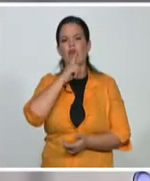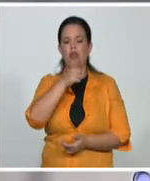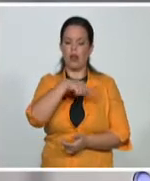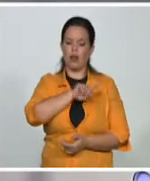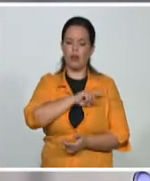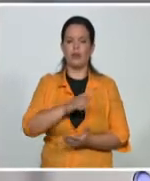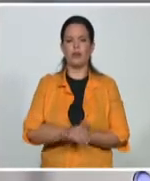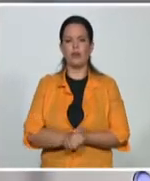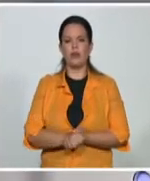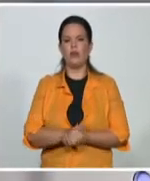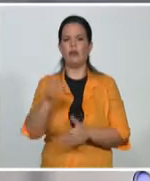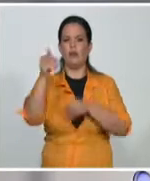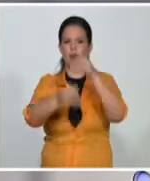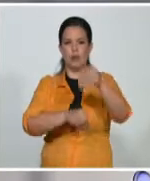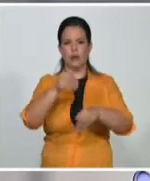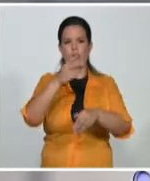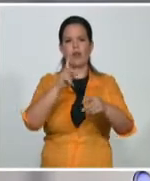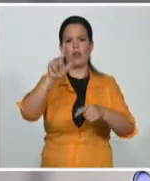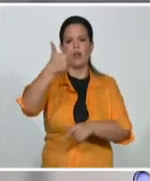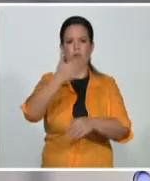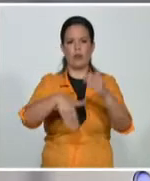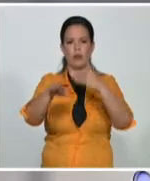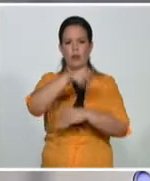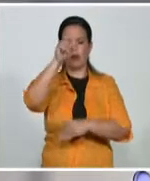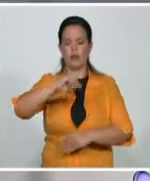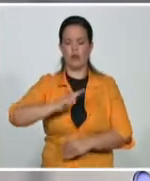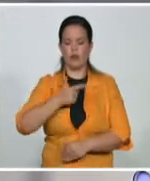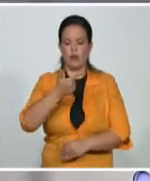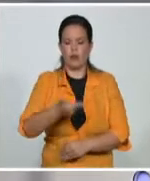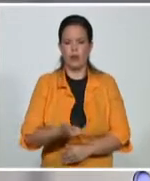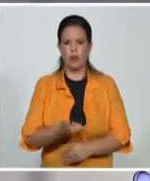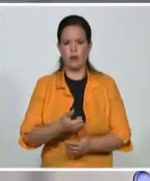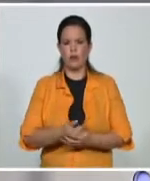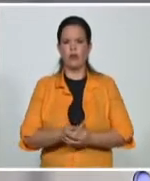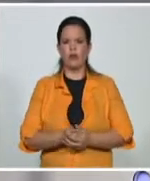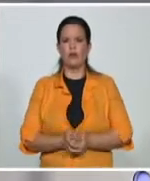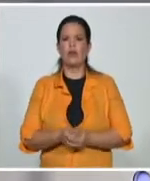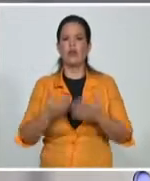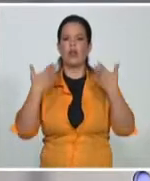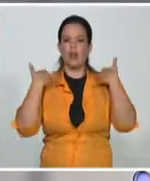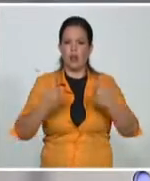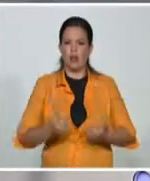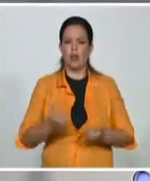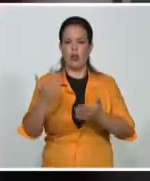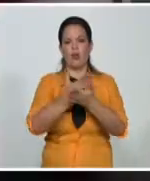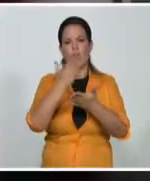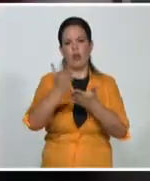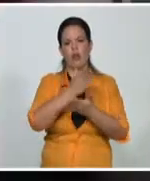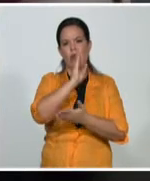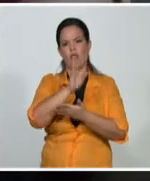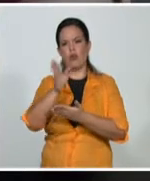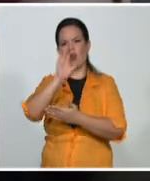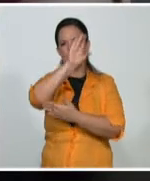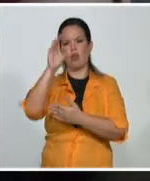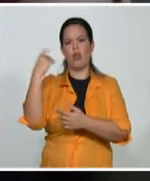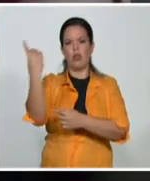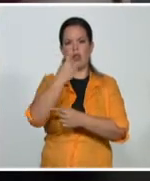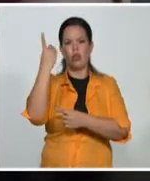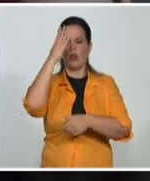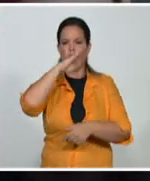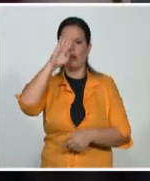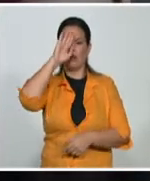de Cultura, Alpidio Alonso, y su secretario ejecutivo es Omar Baliño, director de la Biblioteca Nacional de Cuba. La comisión